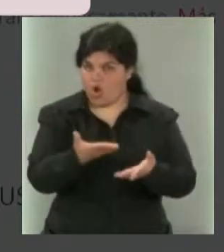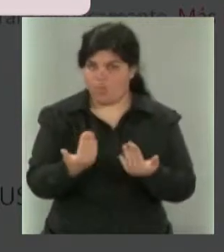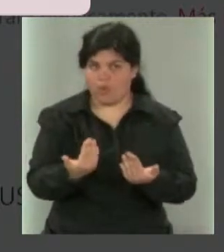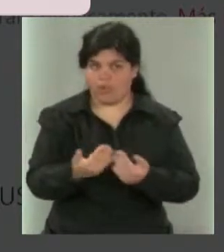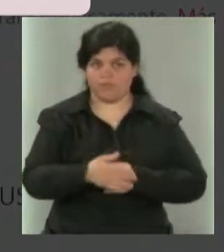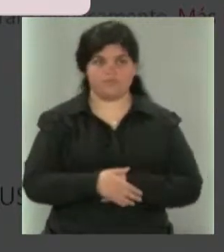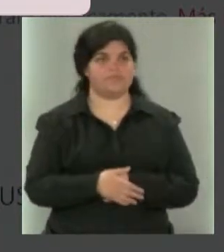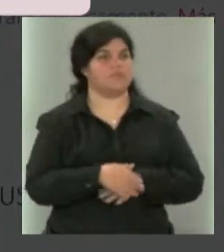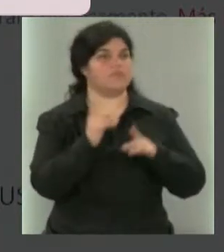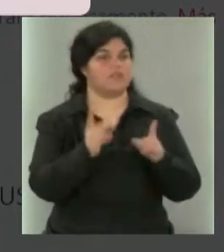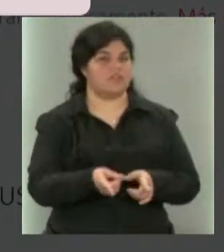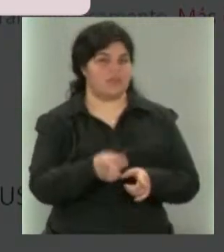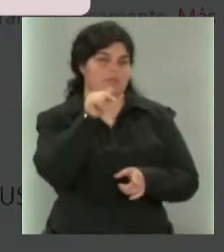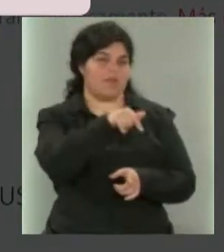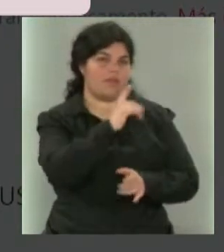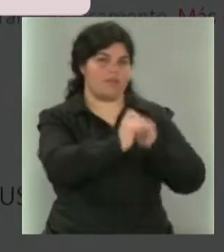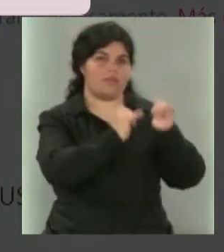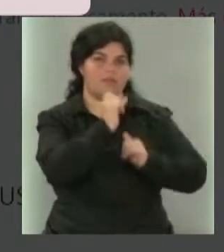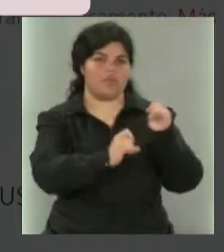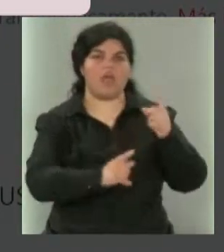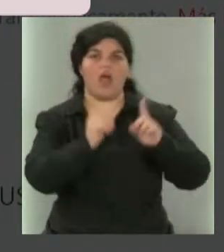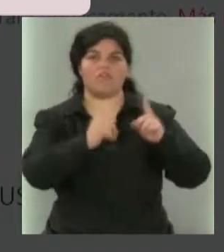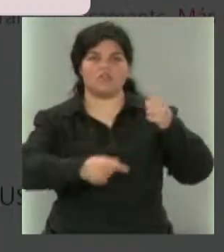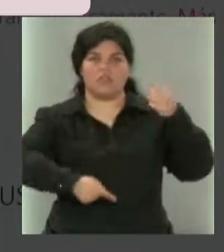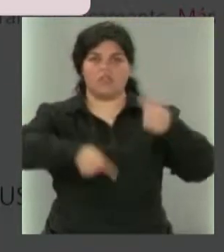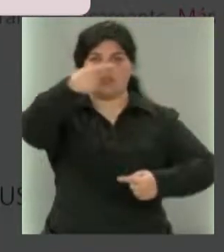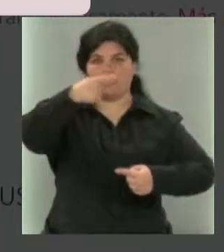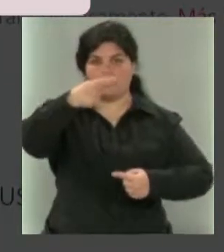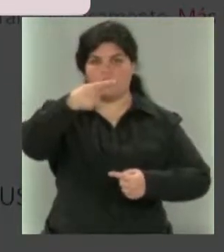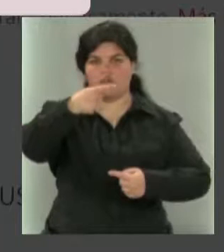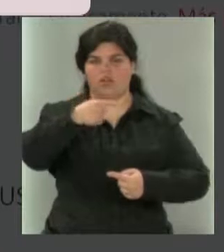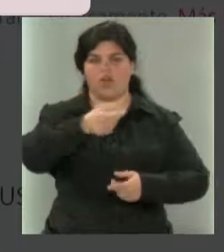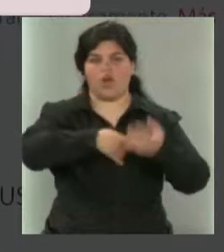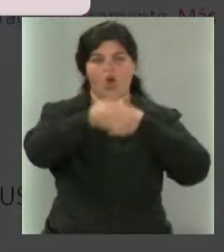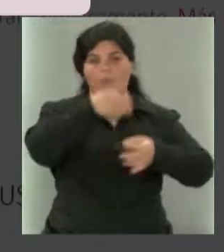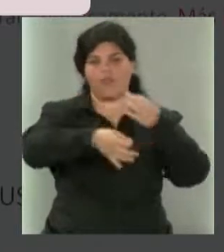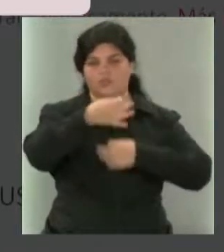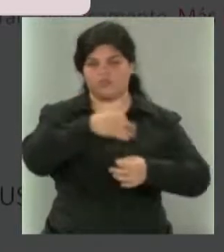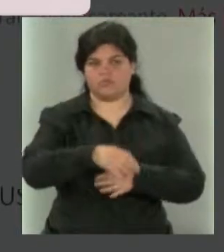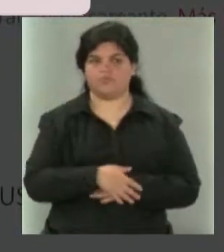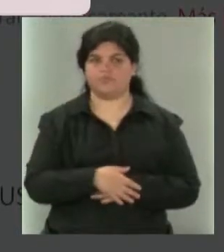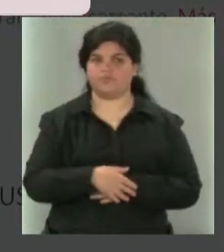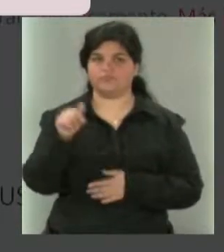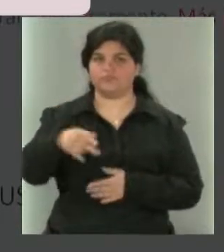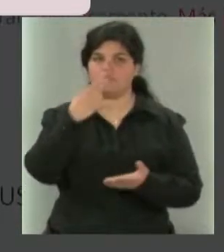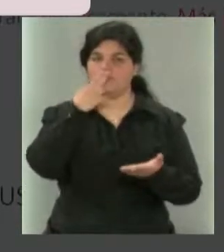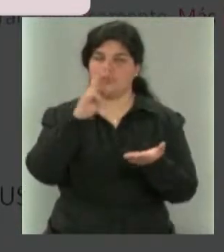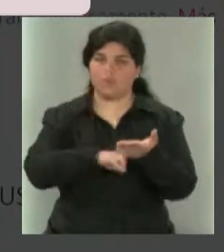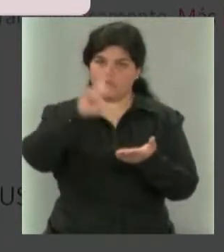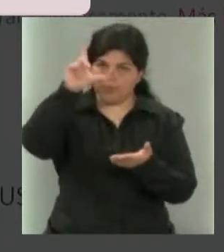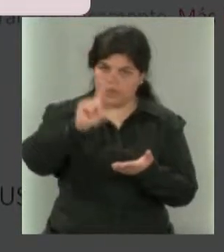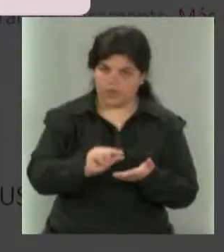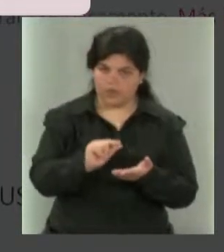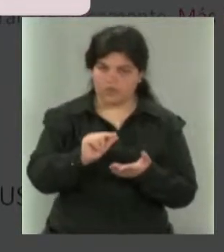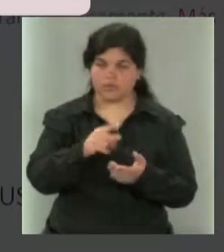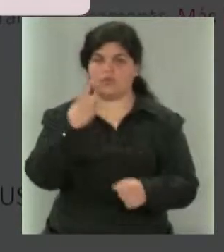de lo que veíamos en el clip relacionado con la desventaja al momento de comercializar. Exacto. Bien, entonces, descenso de presión impositiva, segundo